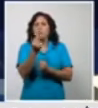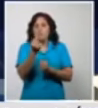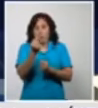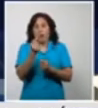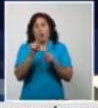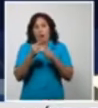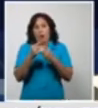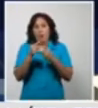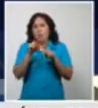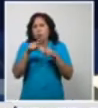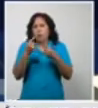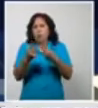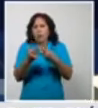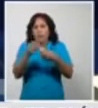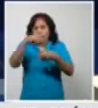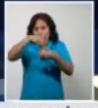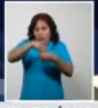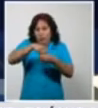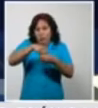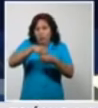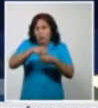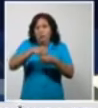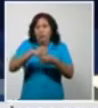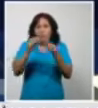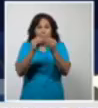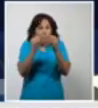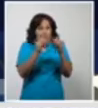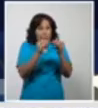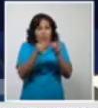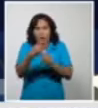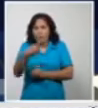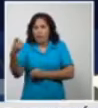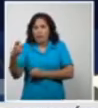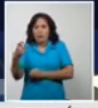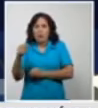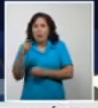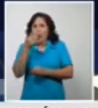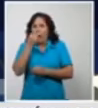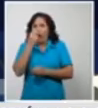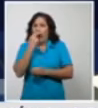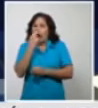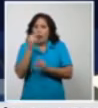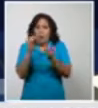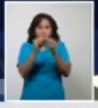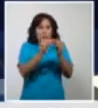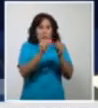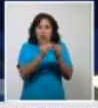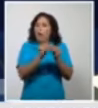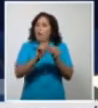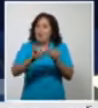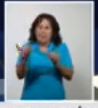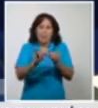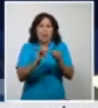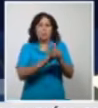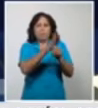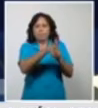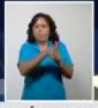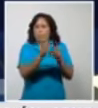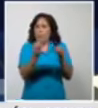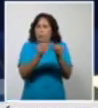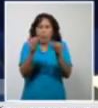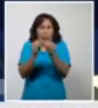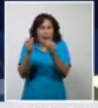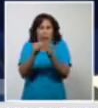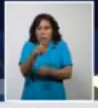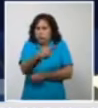patógeno es 3 veces más contagioso que la influenza común y que es posible